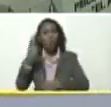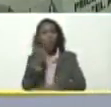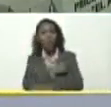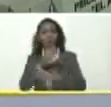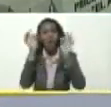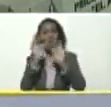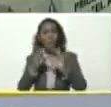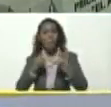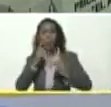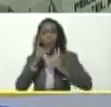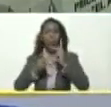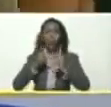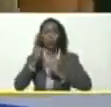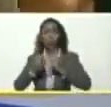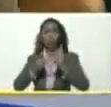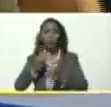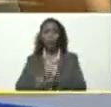manera politiquera,